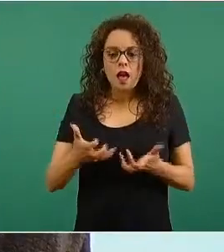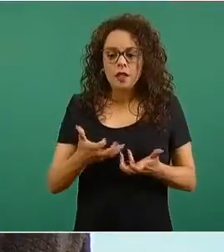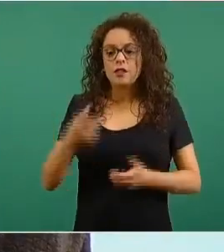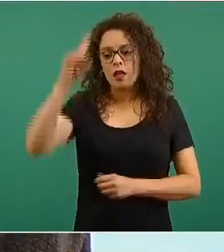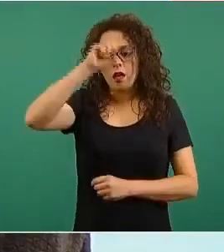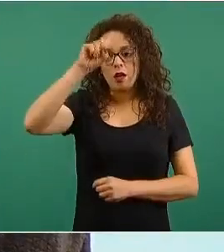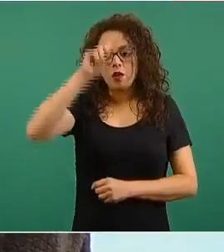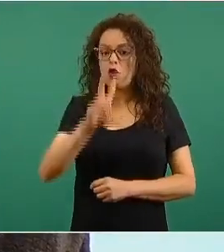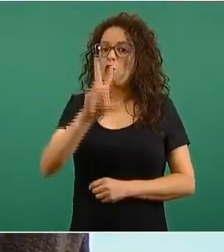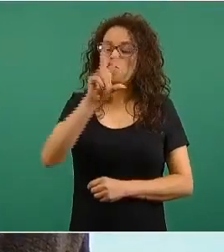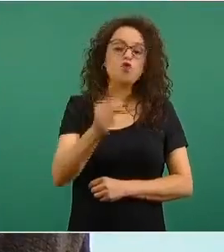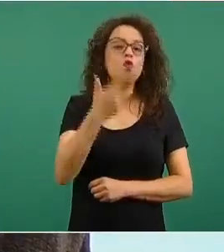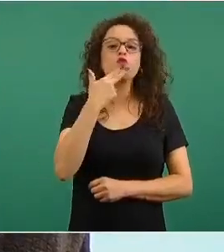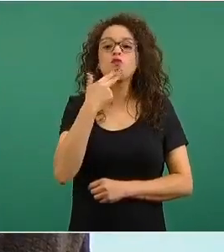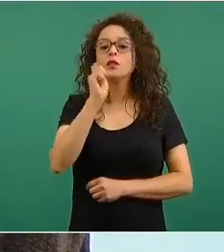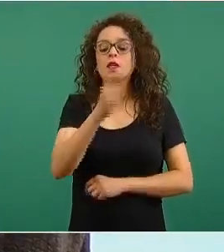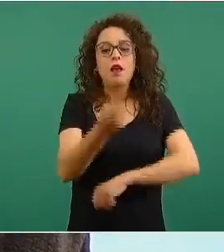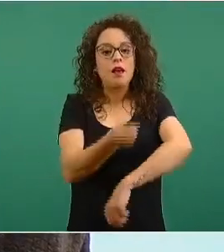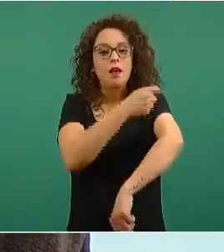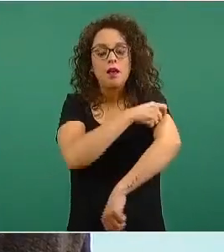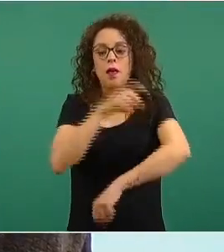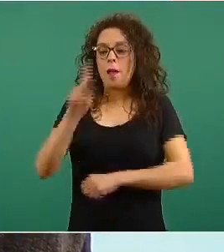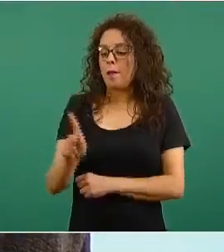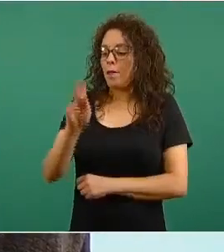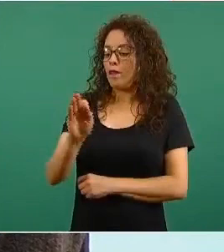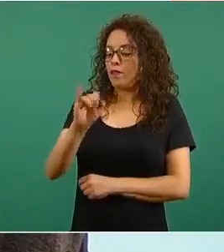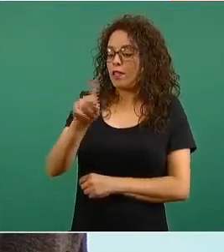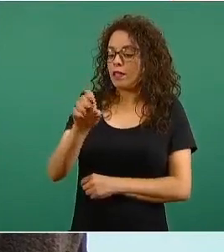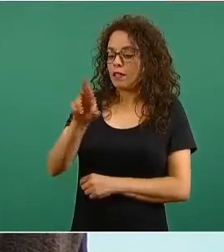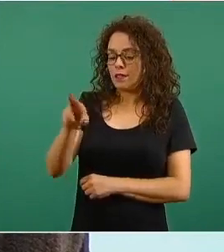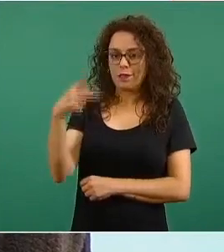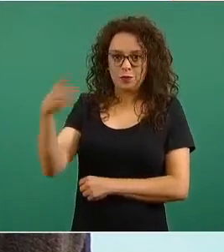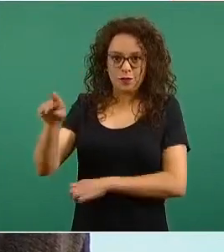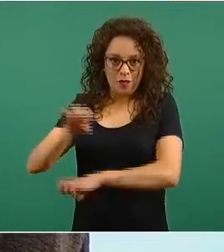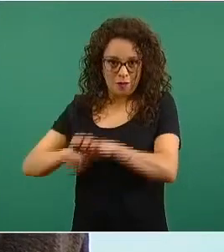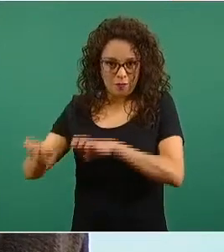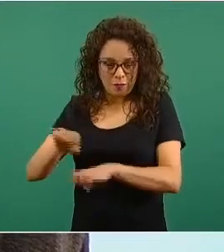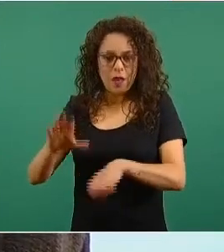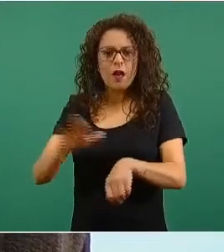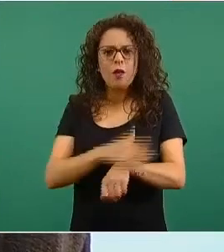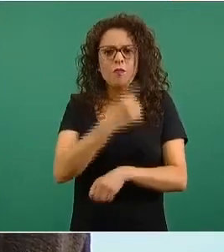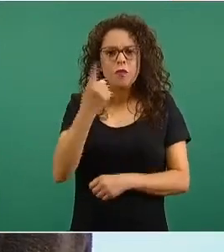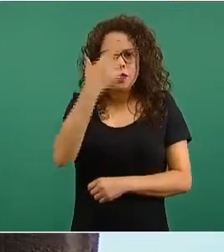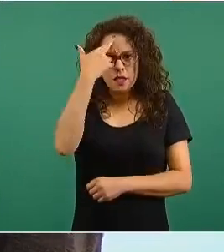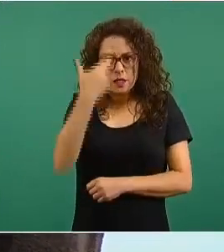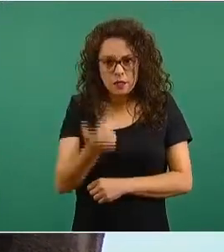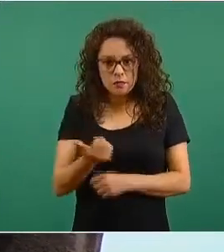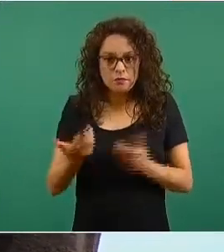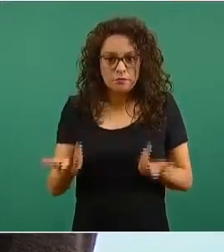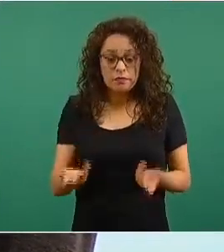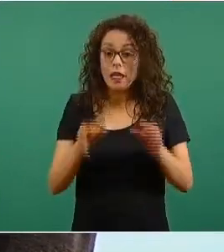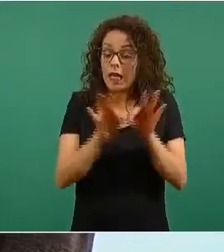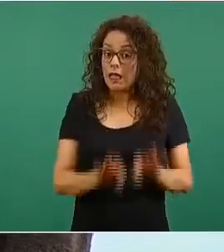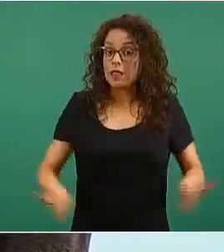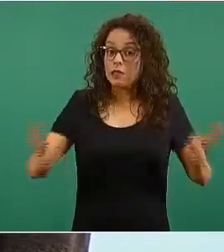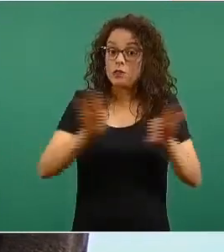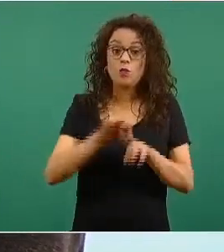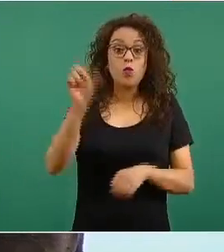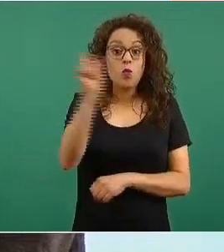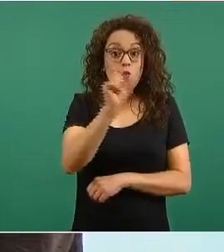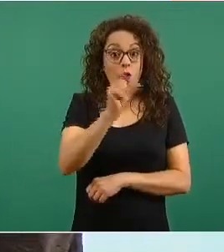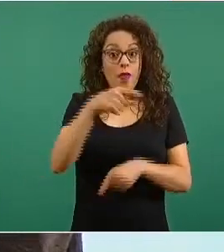la vacuna de Pfizer-BioNTech. Por esa razón es importante que al momento de la vacunación, y esto es lo que se está